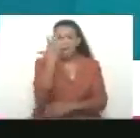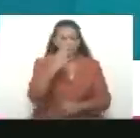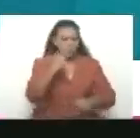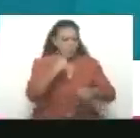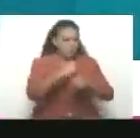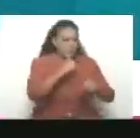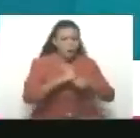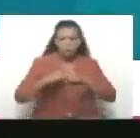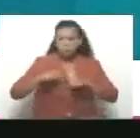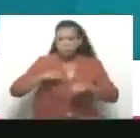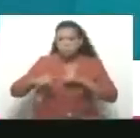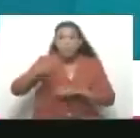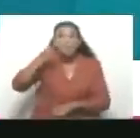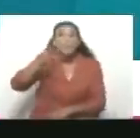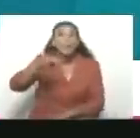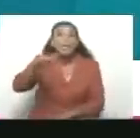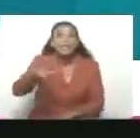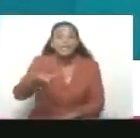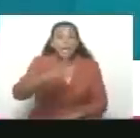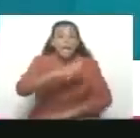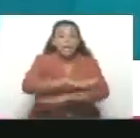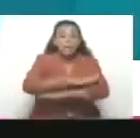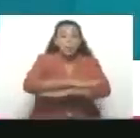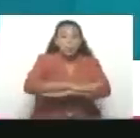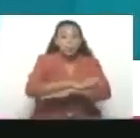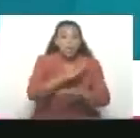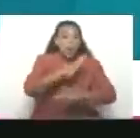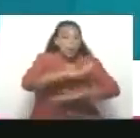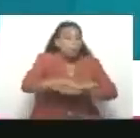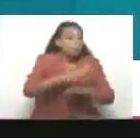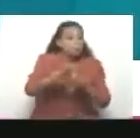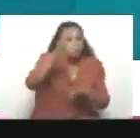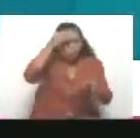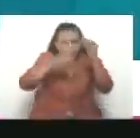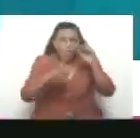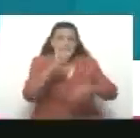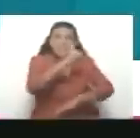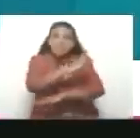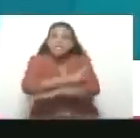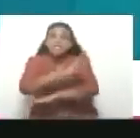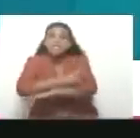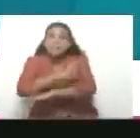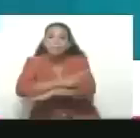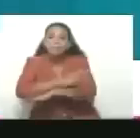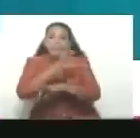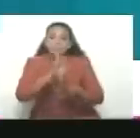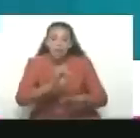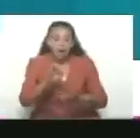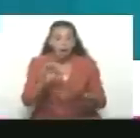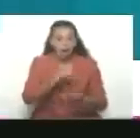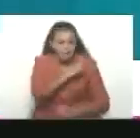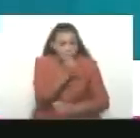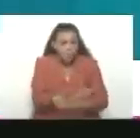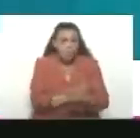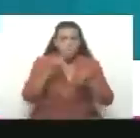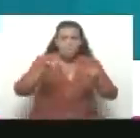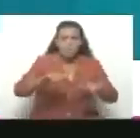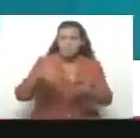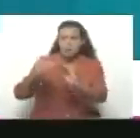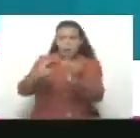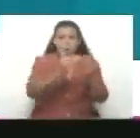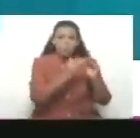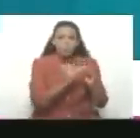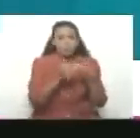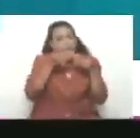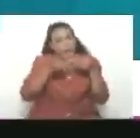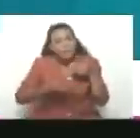fuerza política doctrina estrategia organización y poder popular para todos los años que